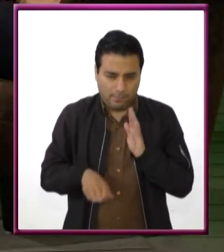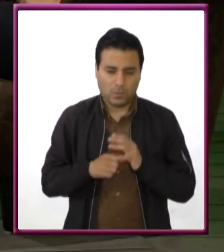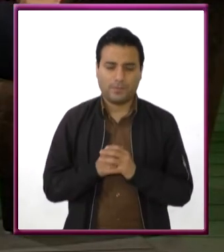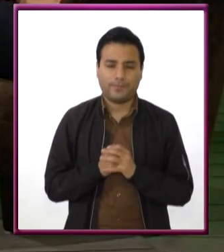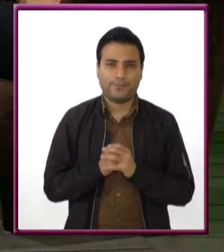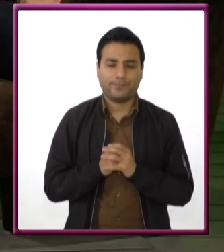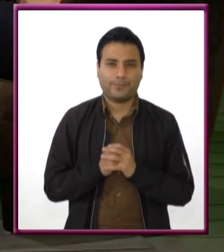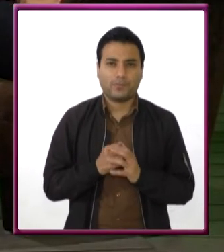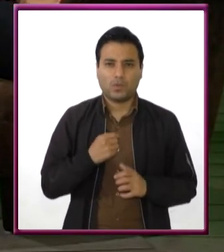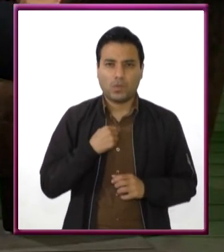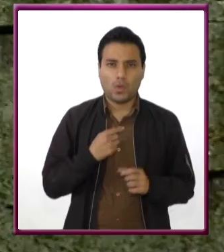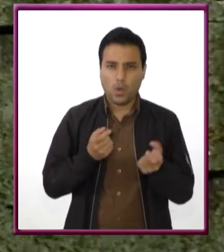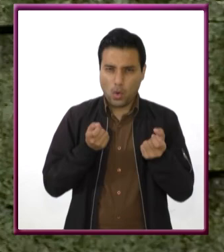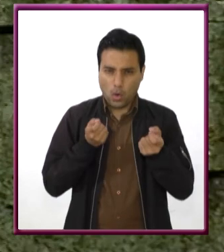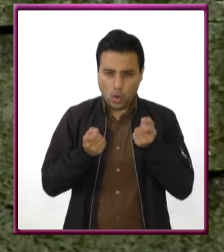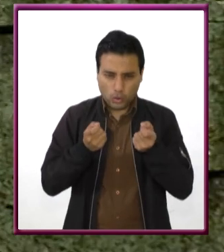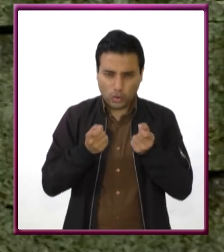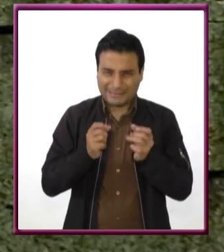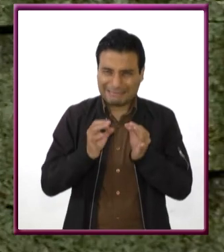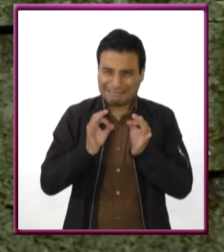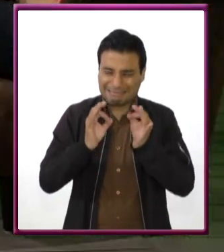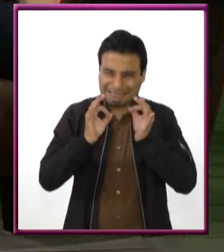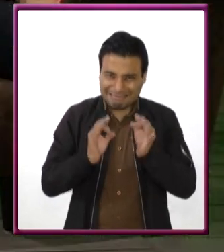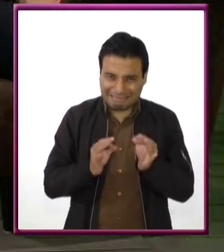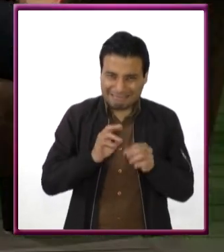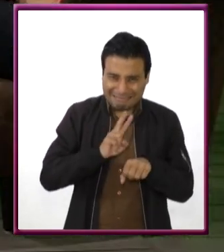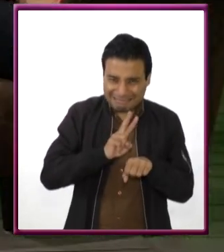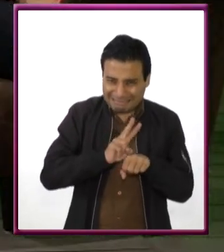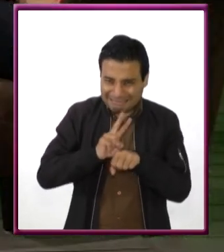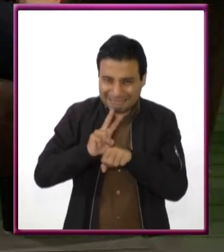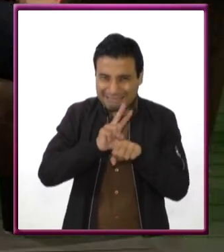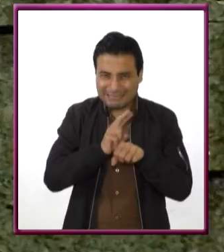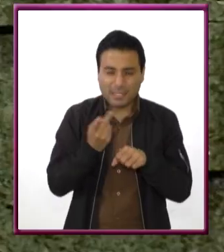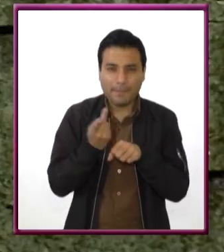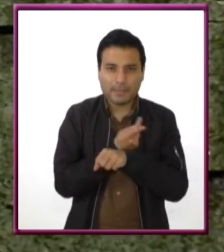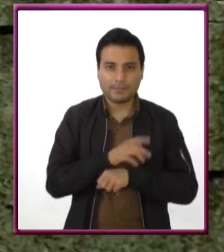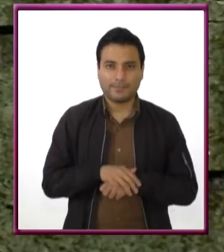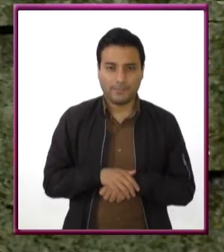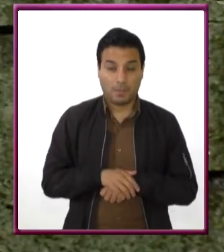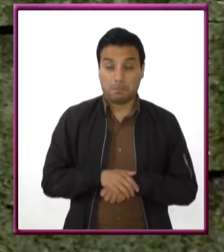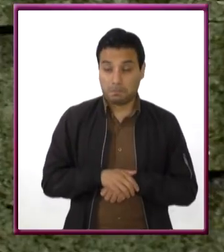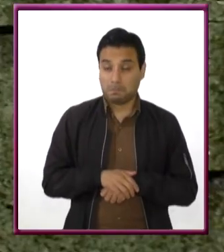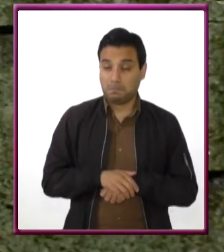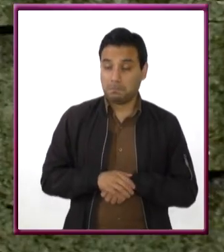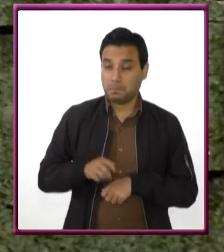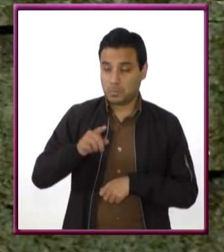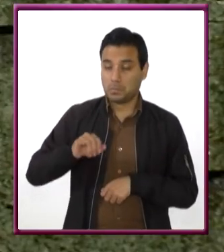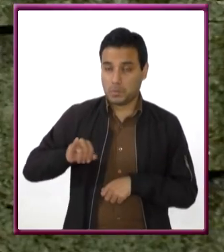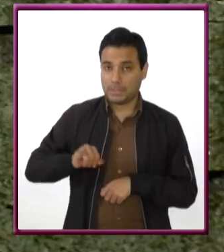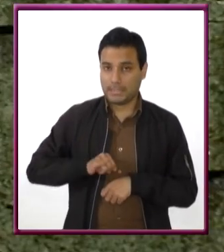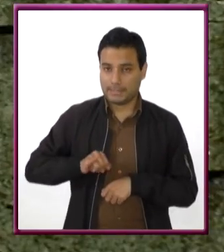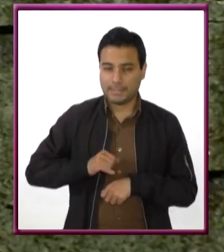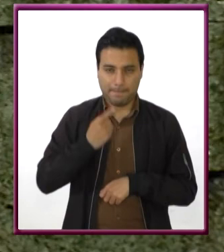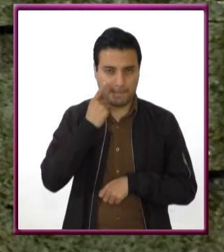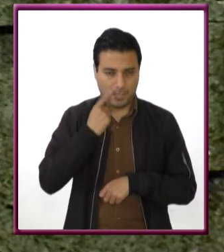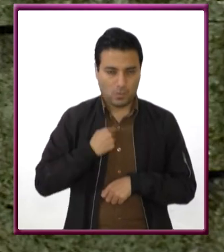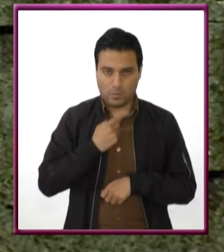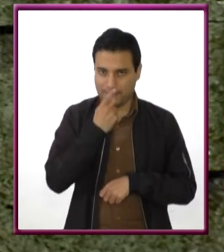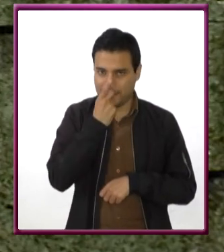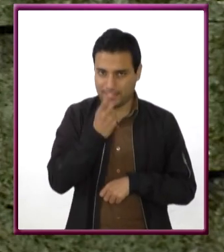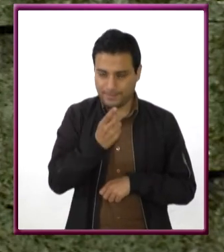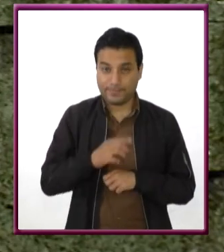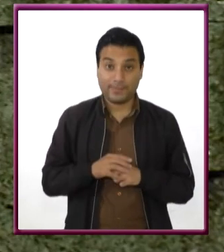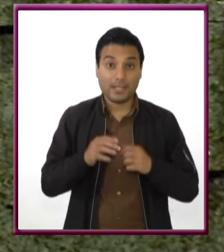controlando de manera tan específica a los suelos, al campo? Bueno, qué bien que lo menciona. Yo quisiera decir